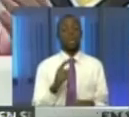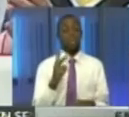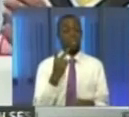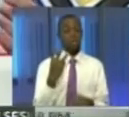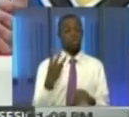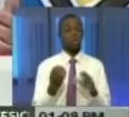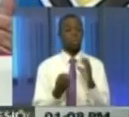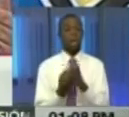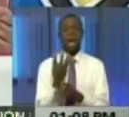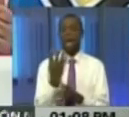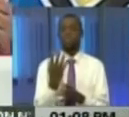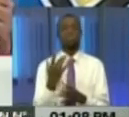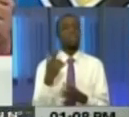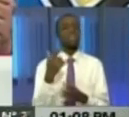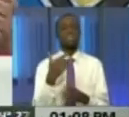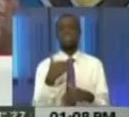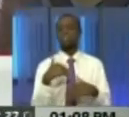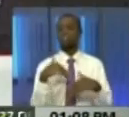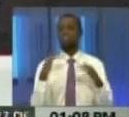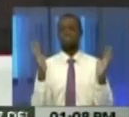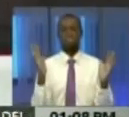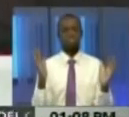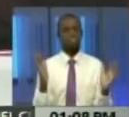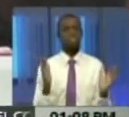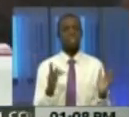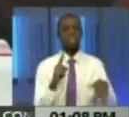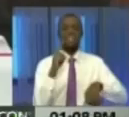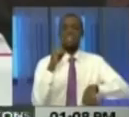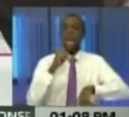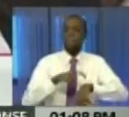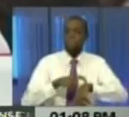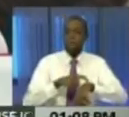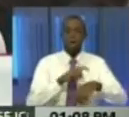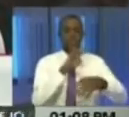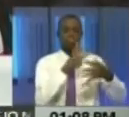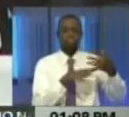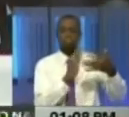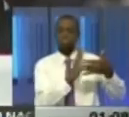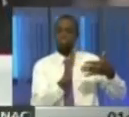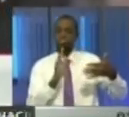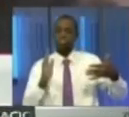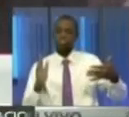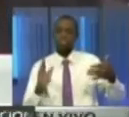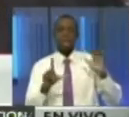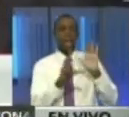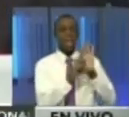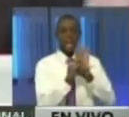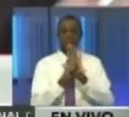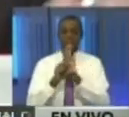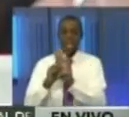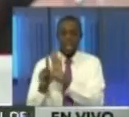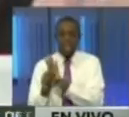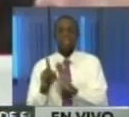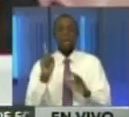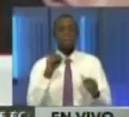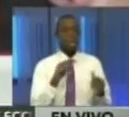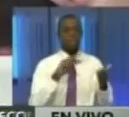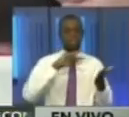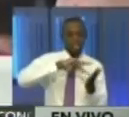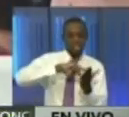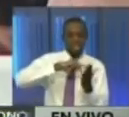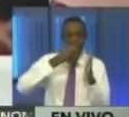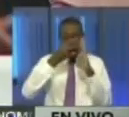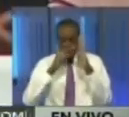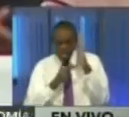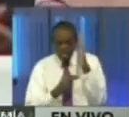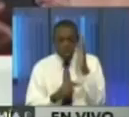se atropellaron los lapsos legales, se atropellaron los lapsos técnicos. Aquí, en